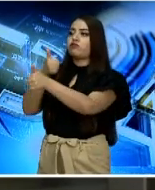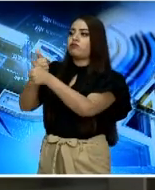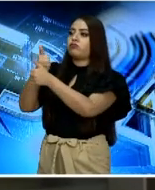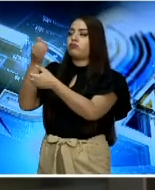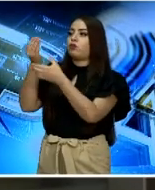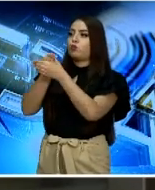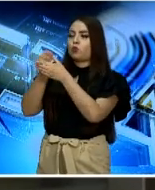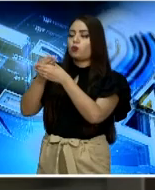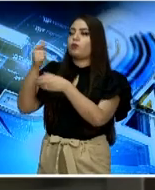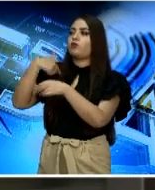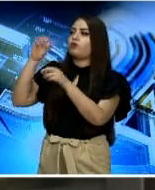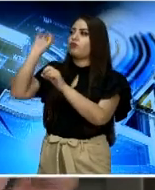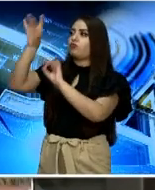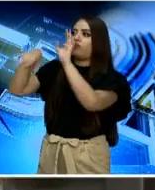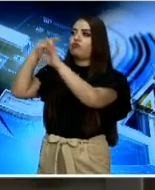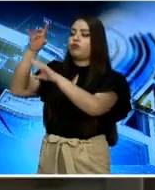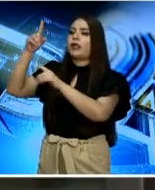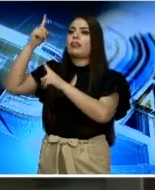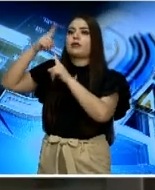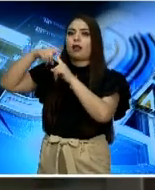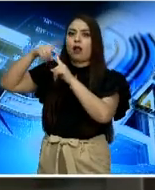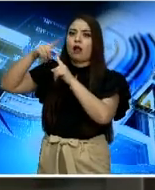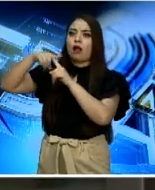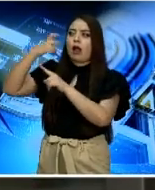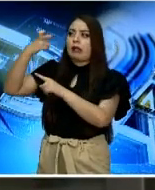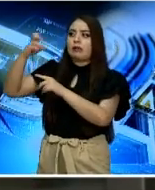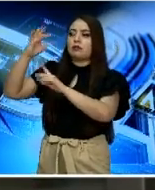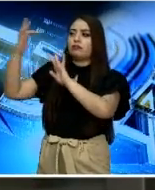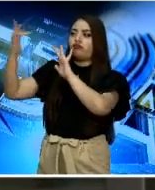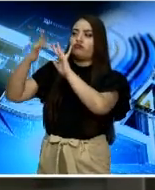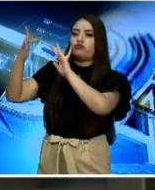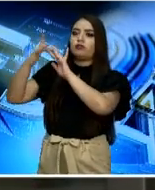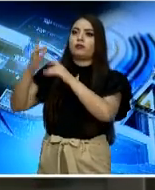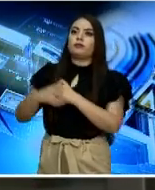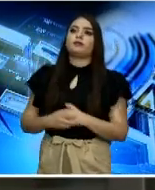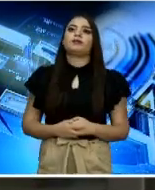en contacto con la situación.